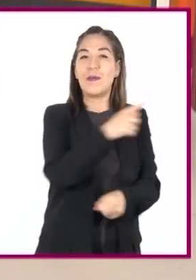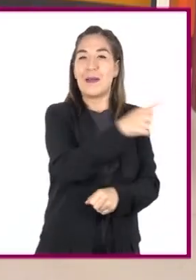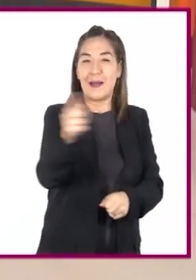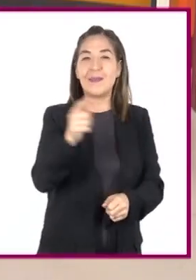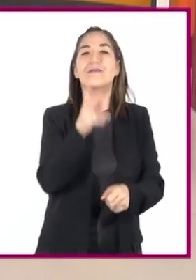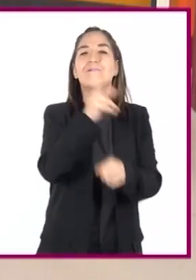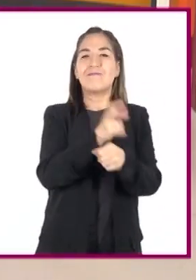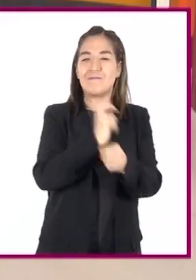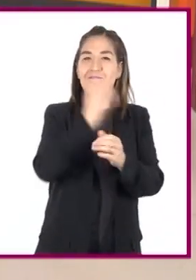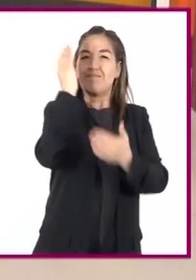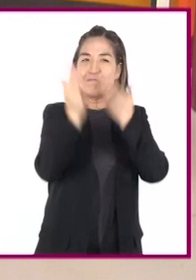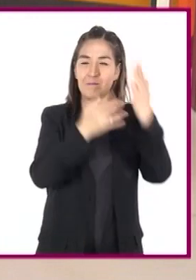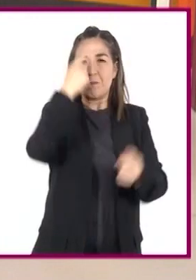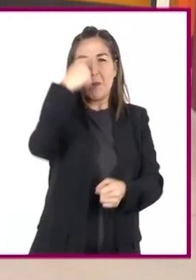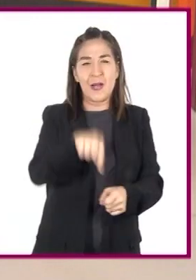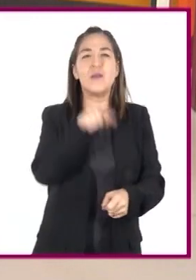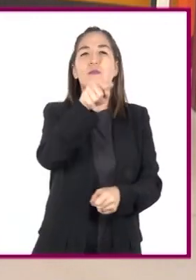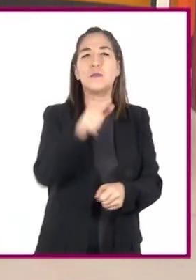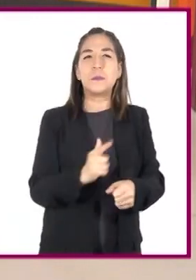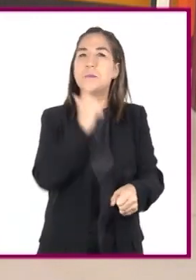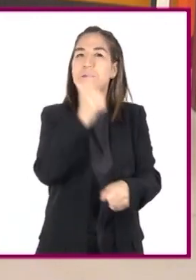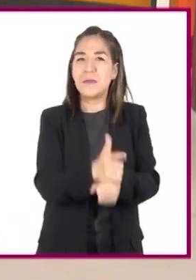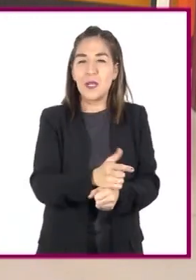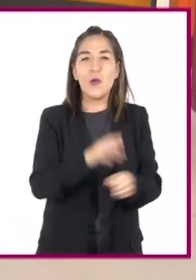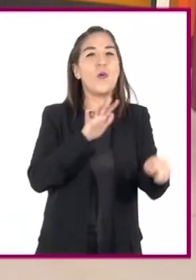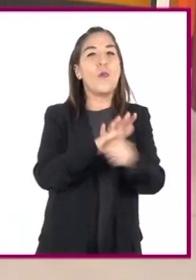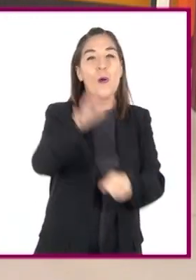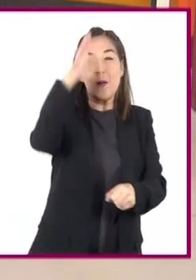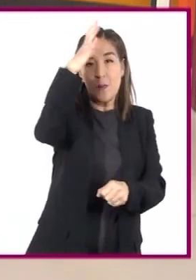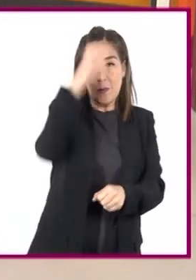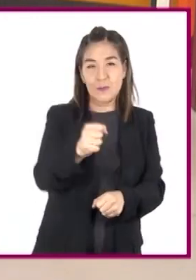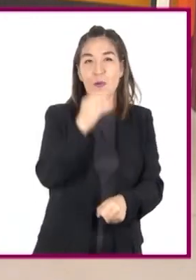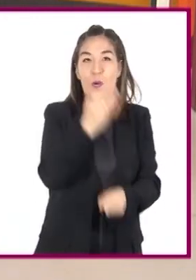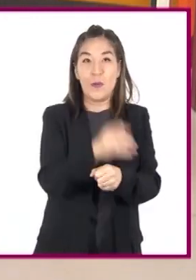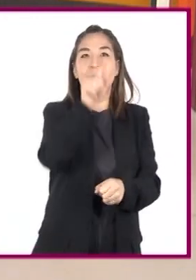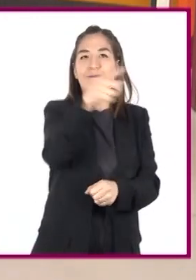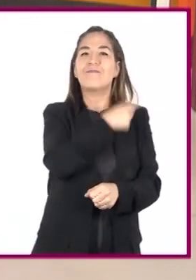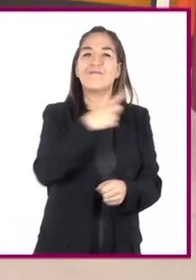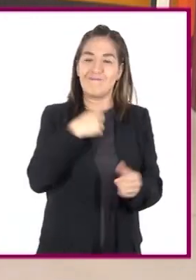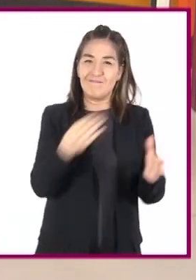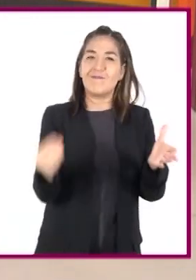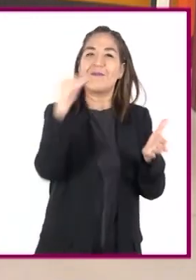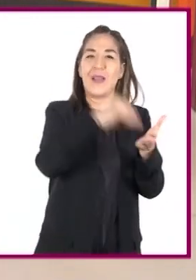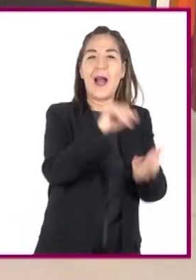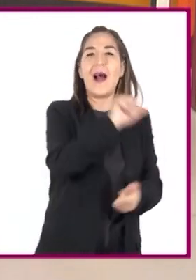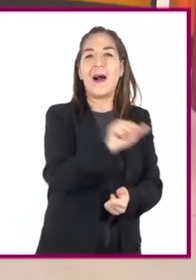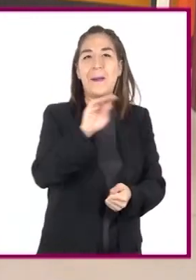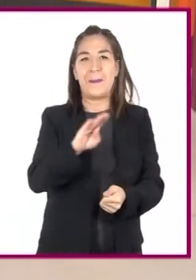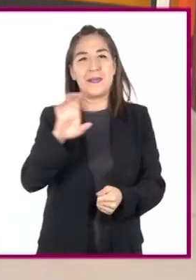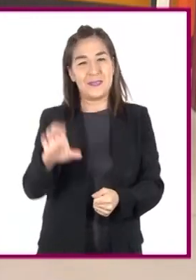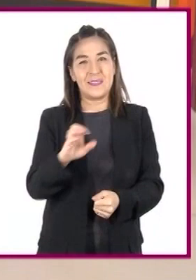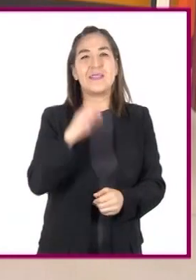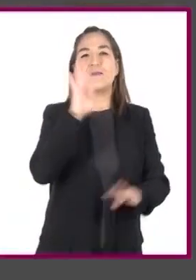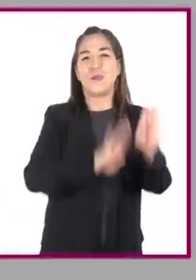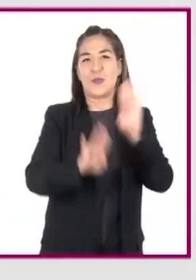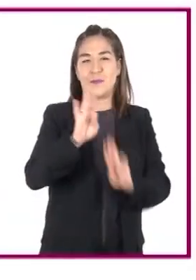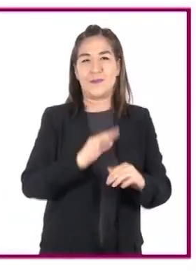nuestros estudiantes a identificar el concepto que agregarán a su abecedario biológico.